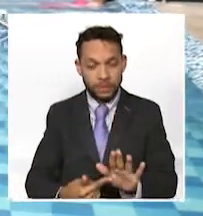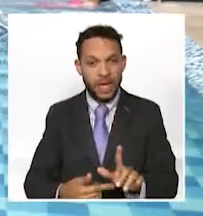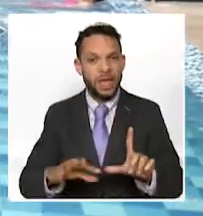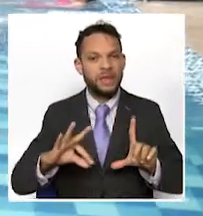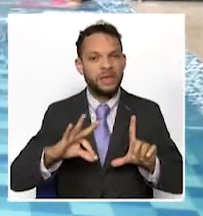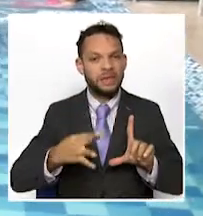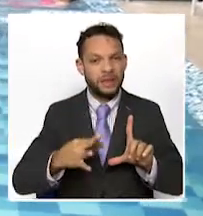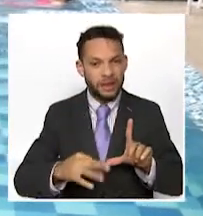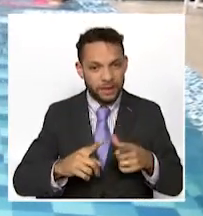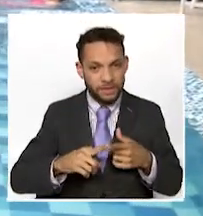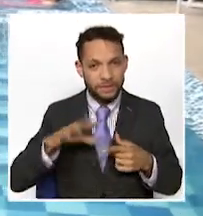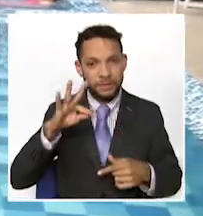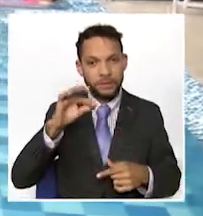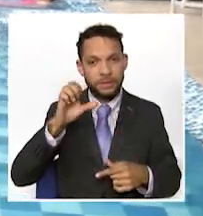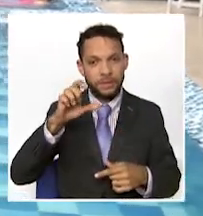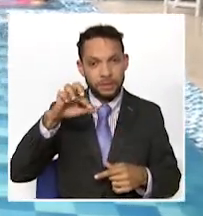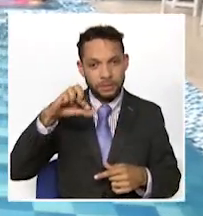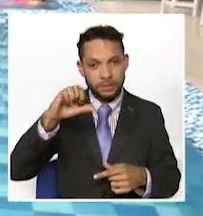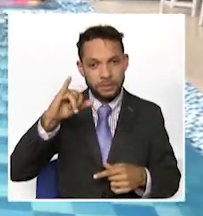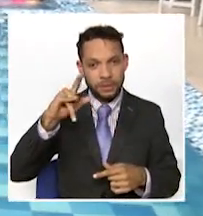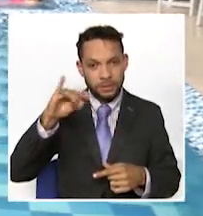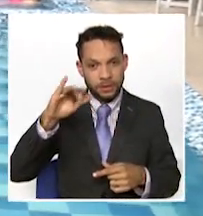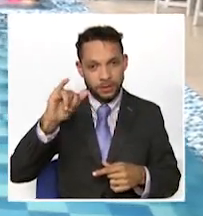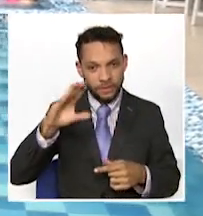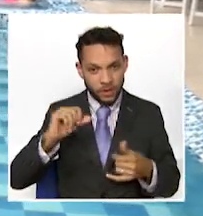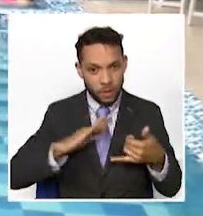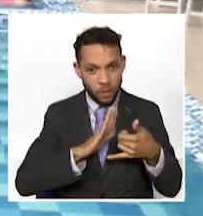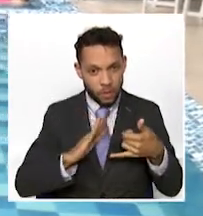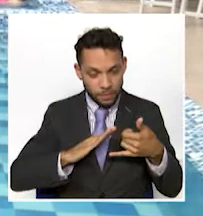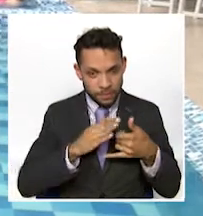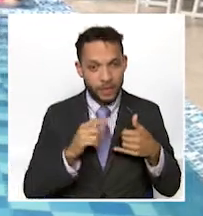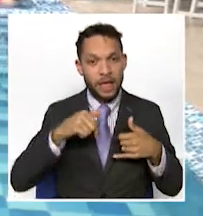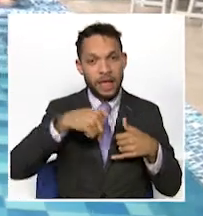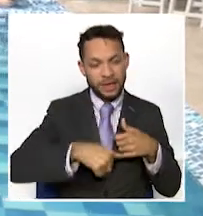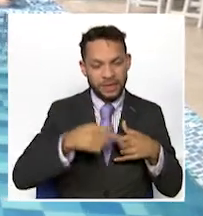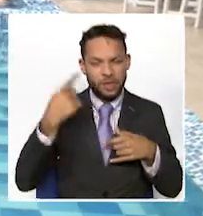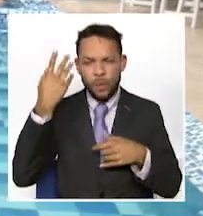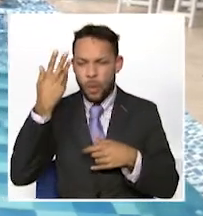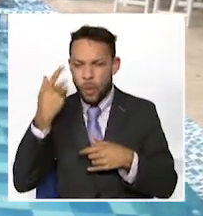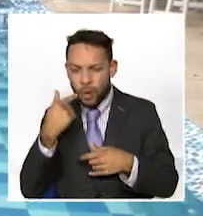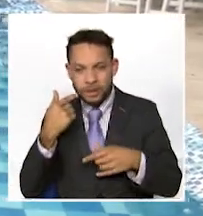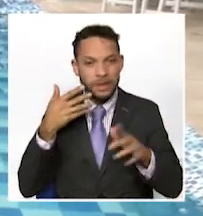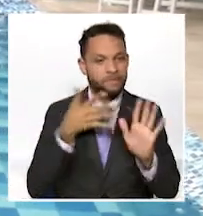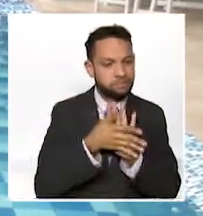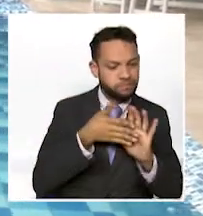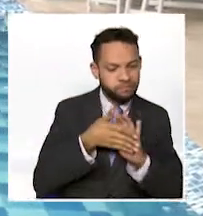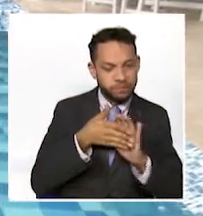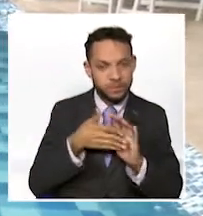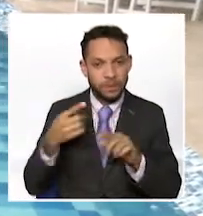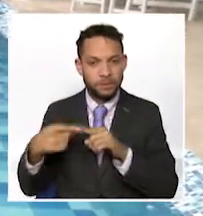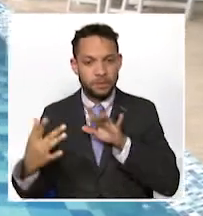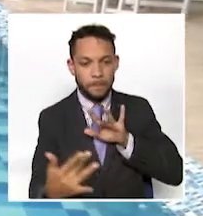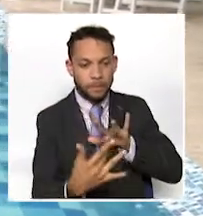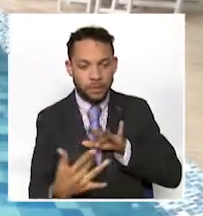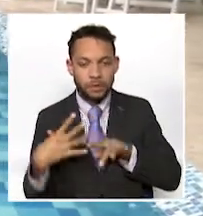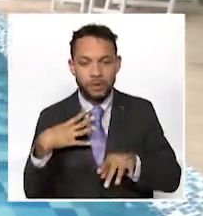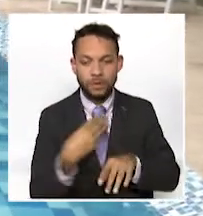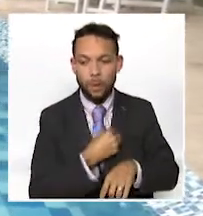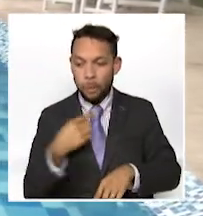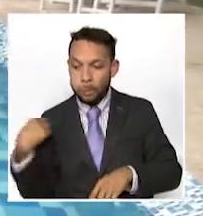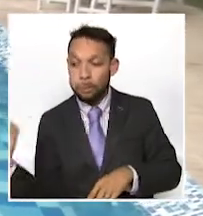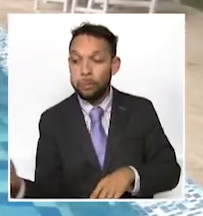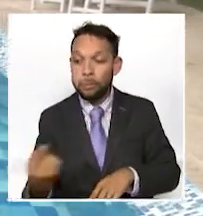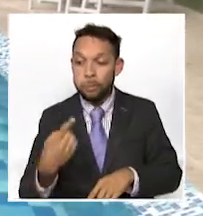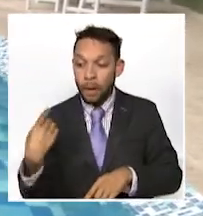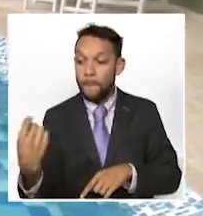en Teleislas, en Telecafé, todos los días referente a lo que vemos en la consulta, a lo que ustedes